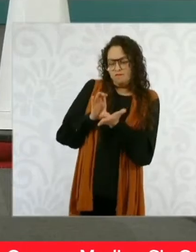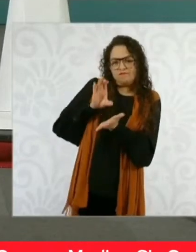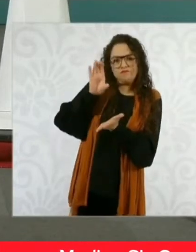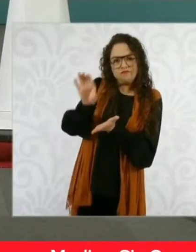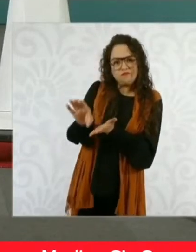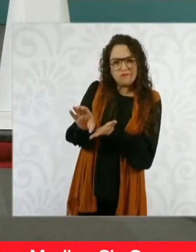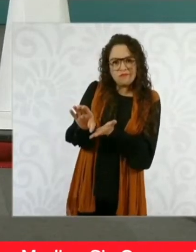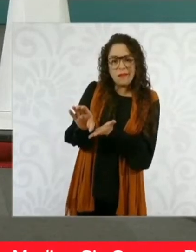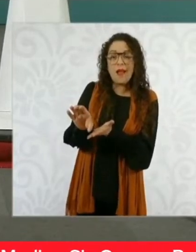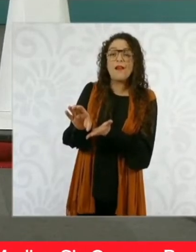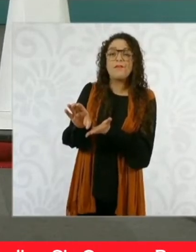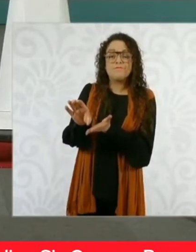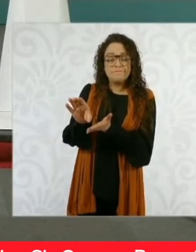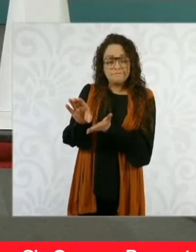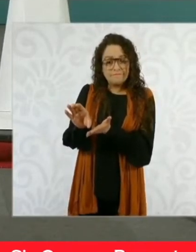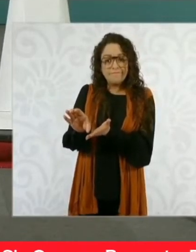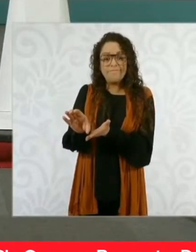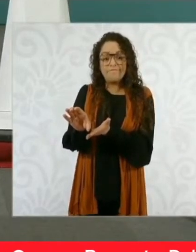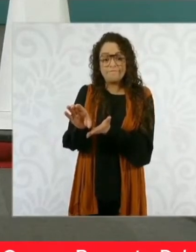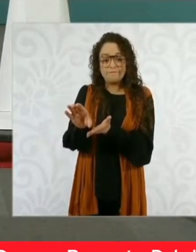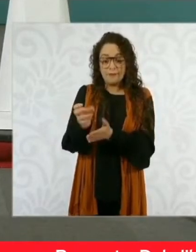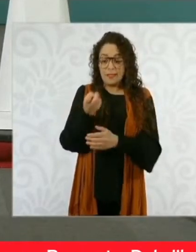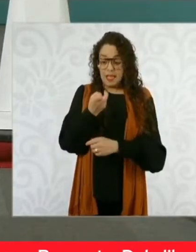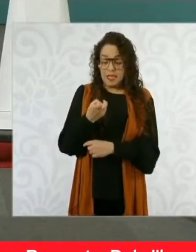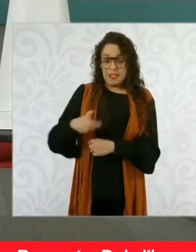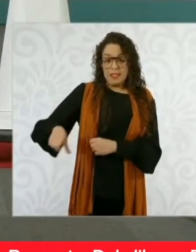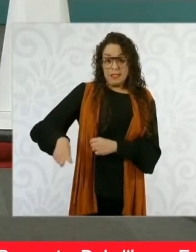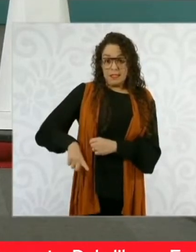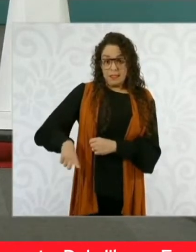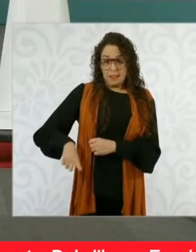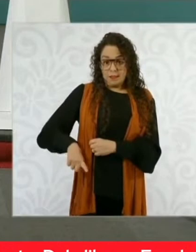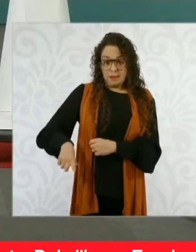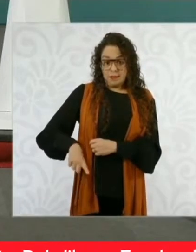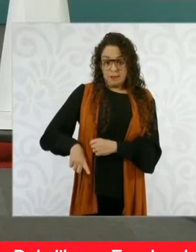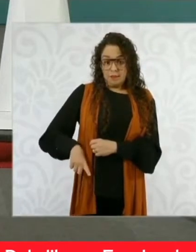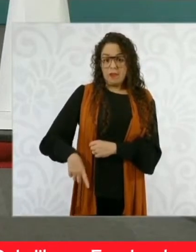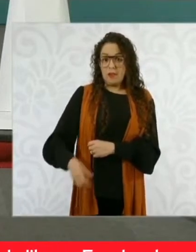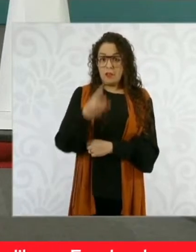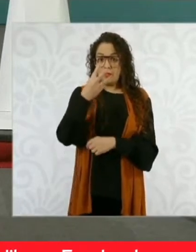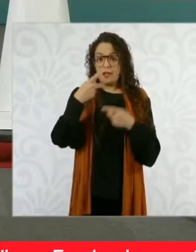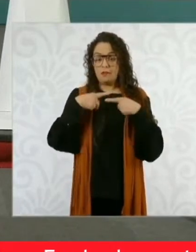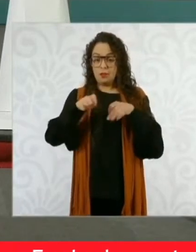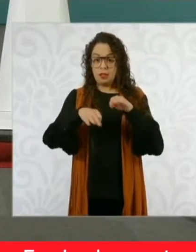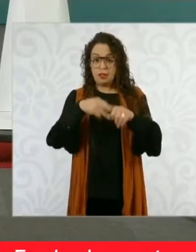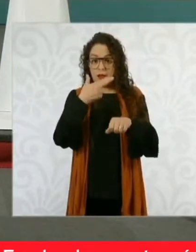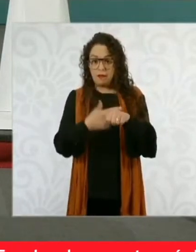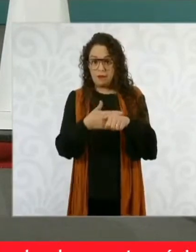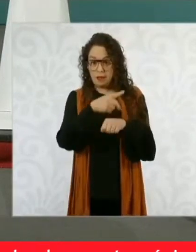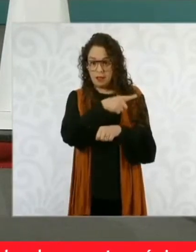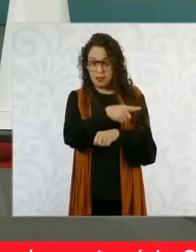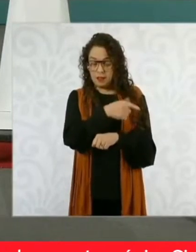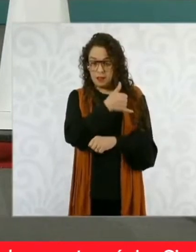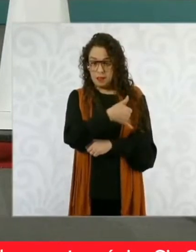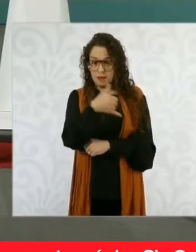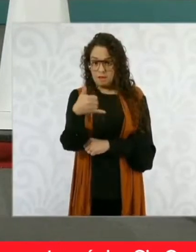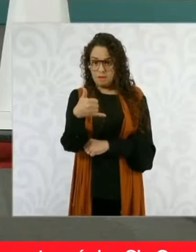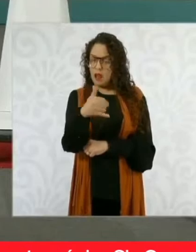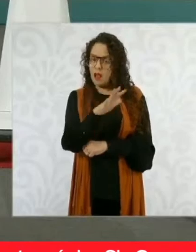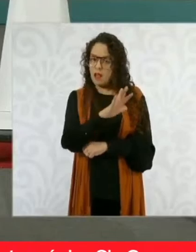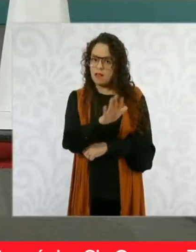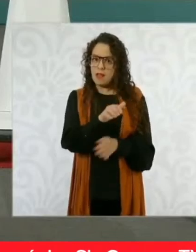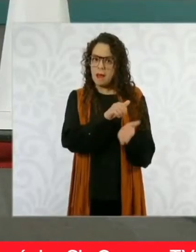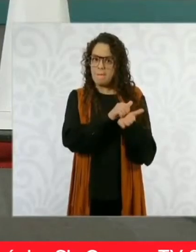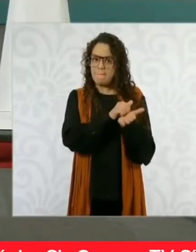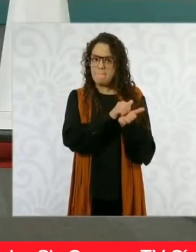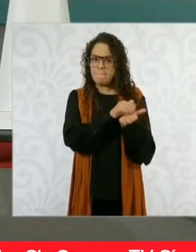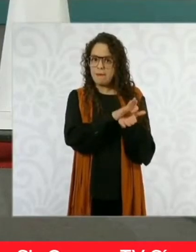administración, como resultado de eso, 3 funcionarios han sido cesados y se están analizando las acciones